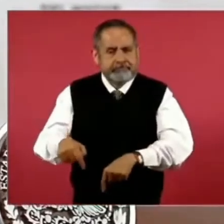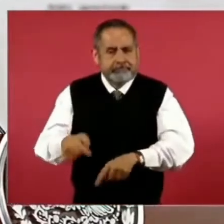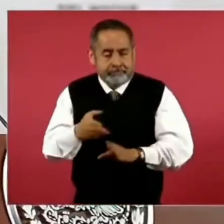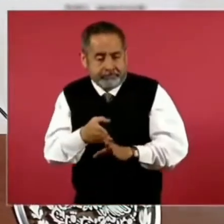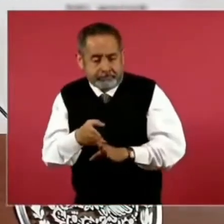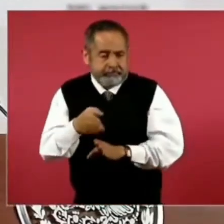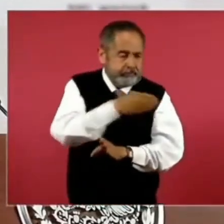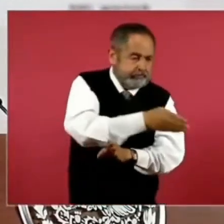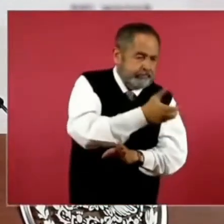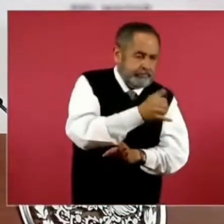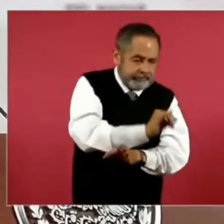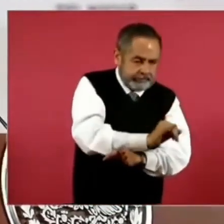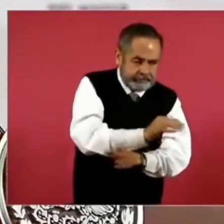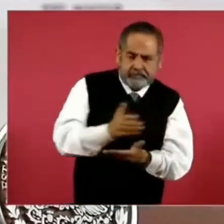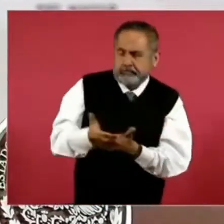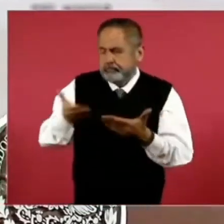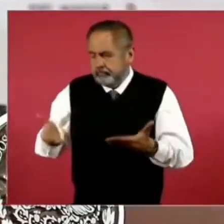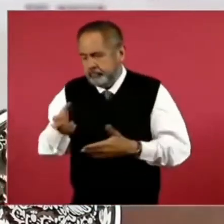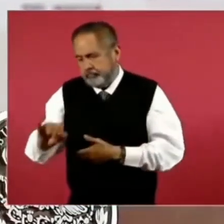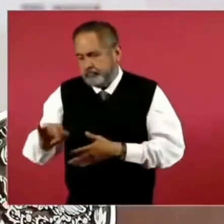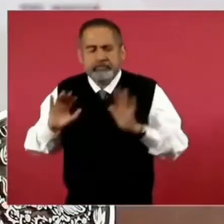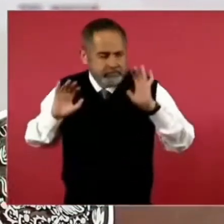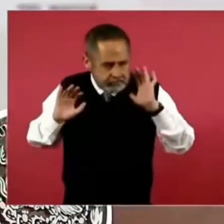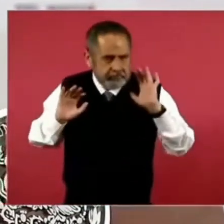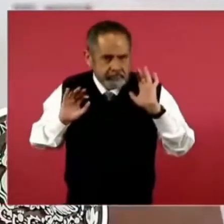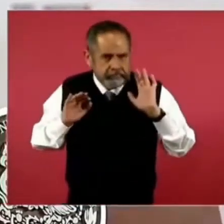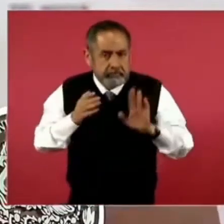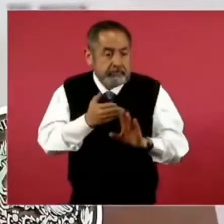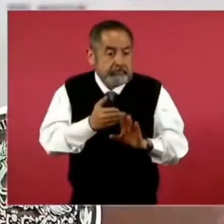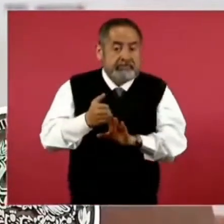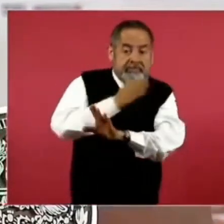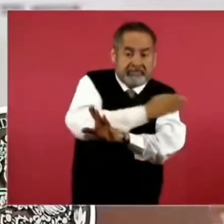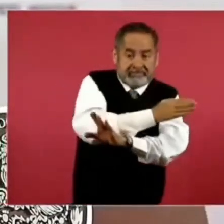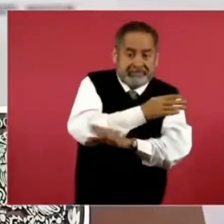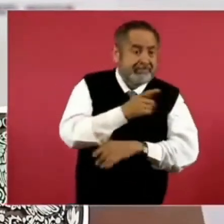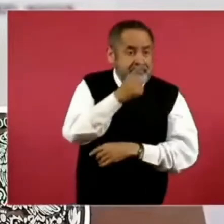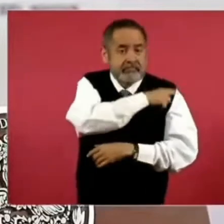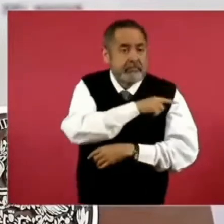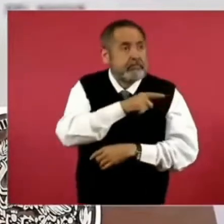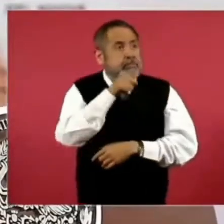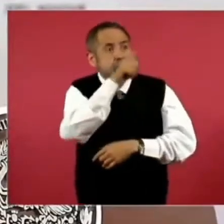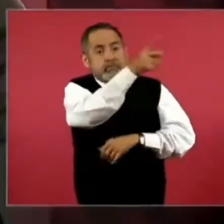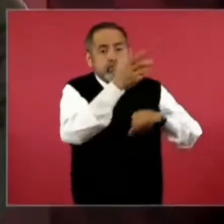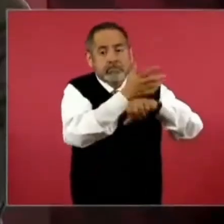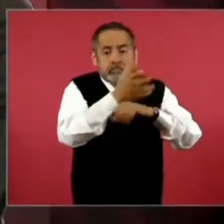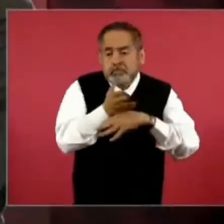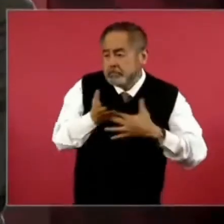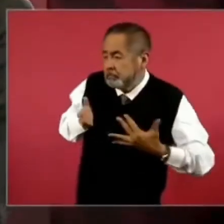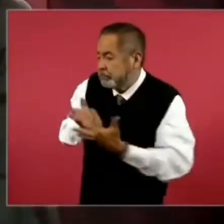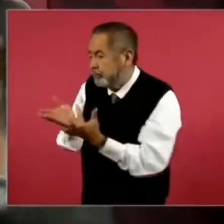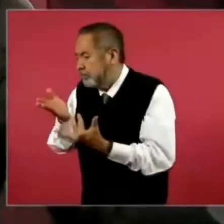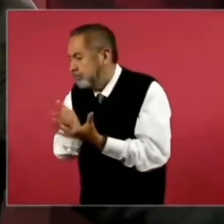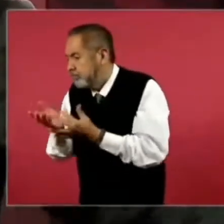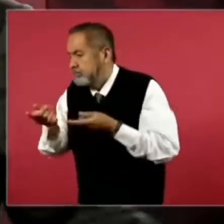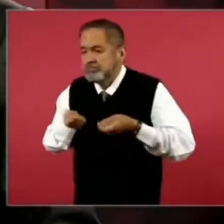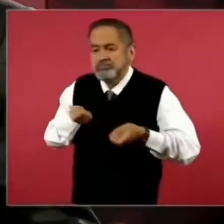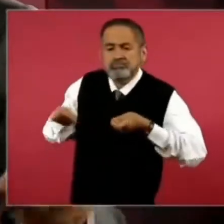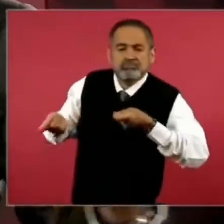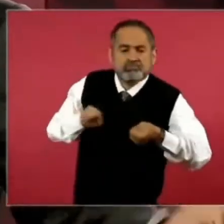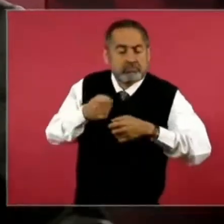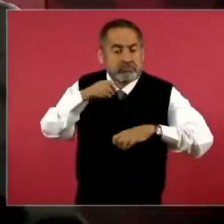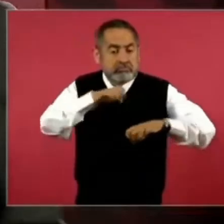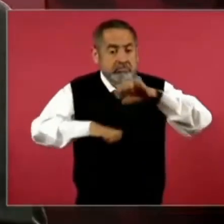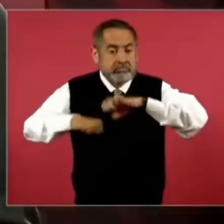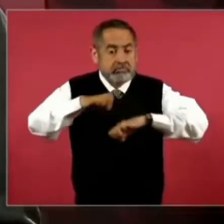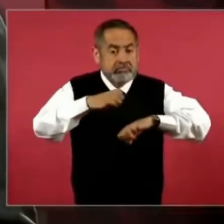Antes como antes, que ellos se metían en las agencias y desde la Embajada de Estados